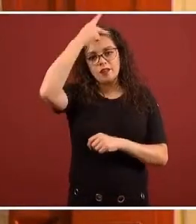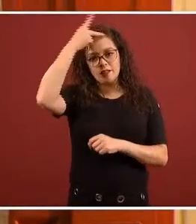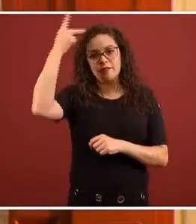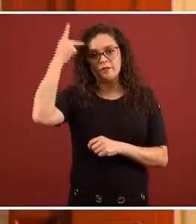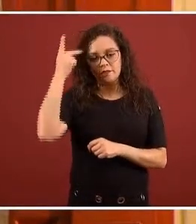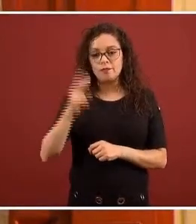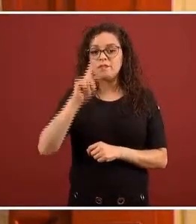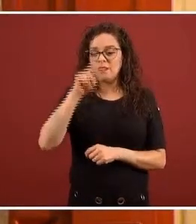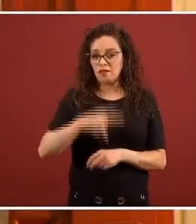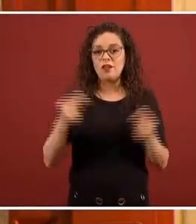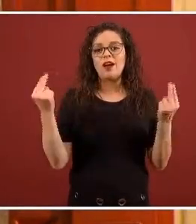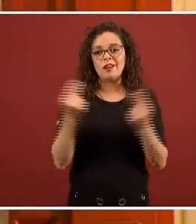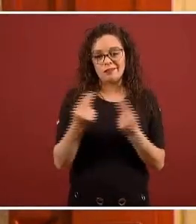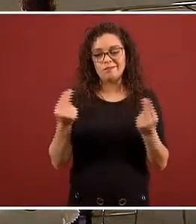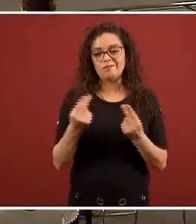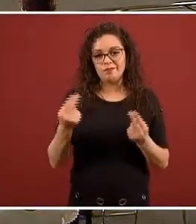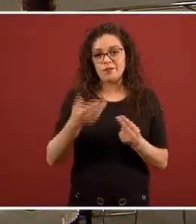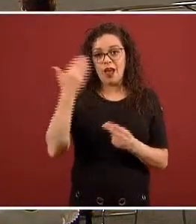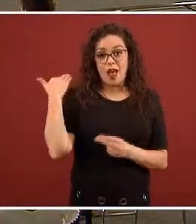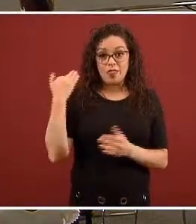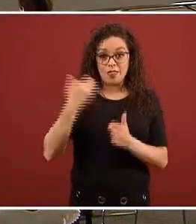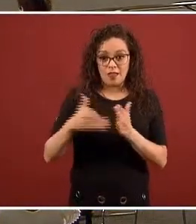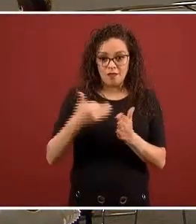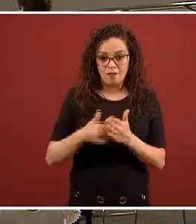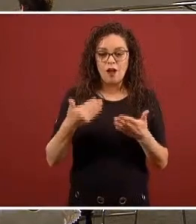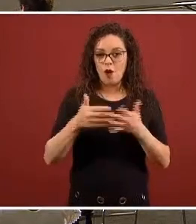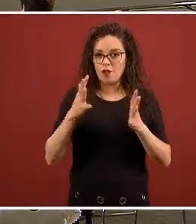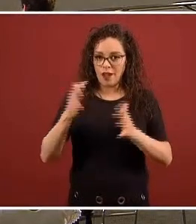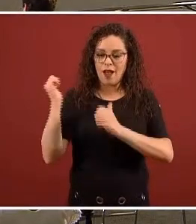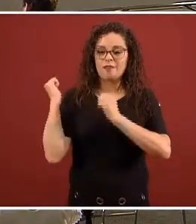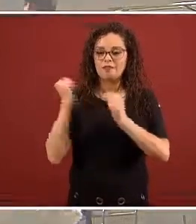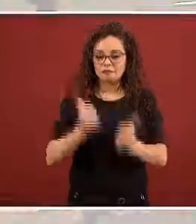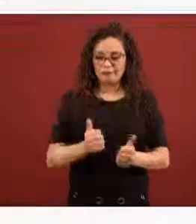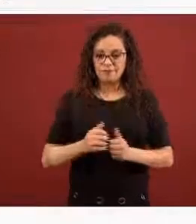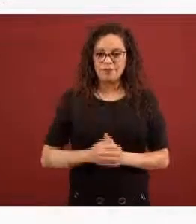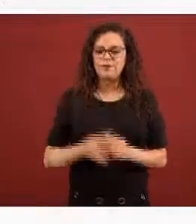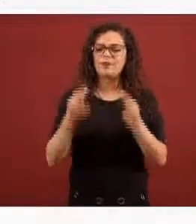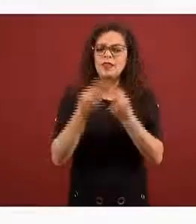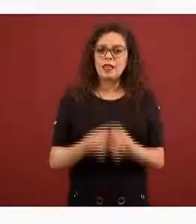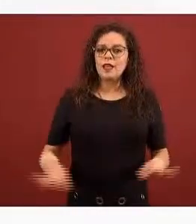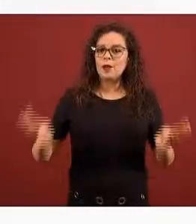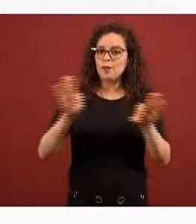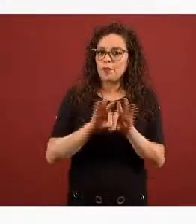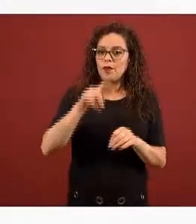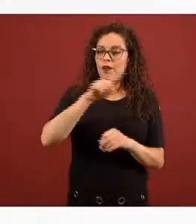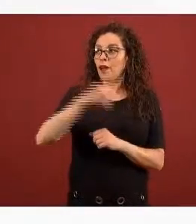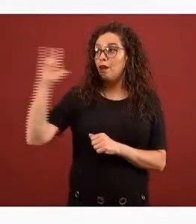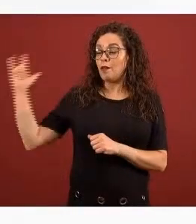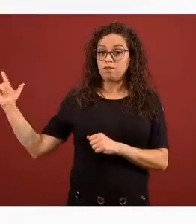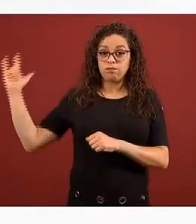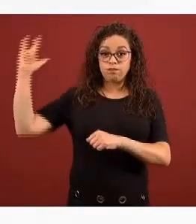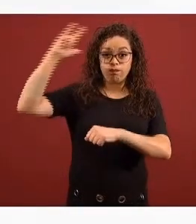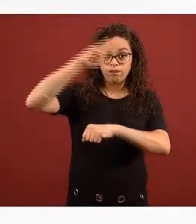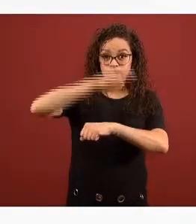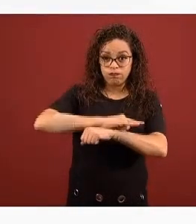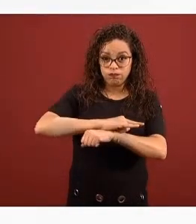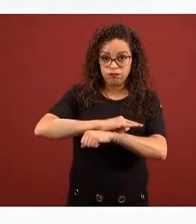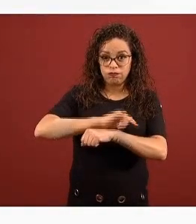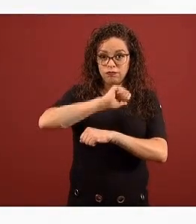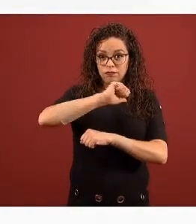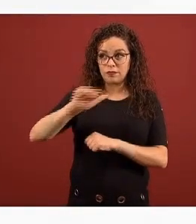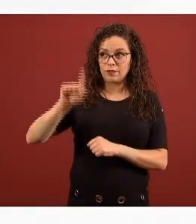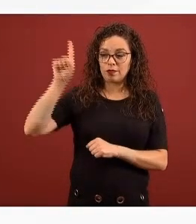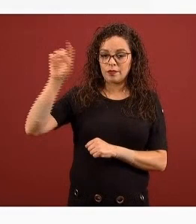quiero platicar el detalle de estos vuelos que llegaron por el puente aéreo Shanghái,